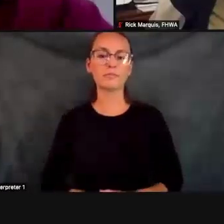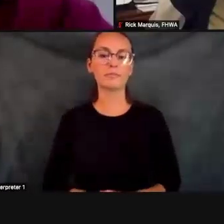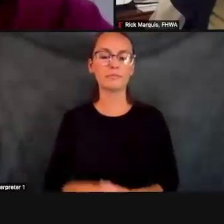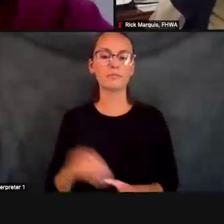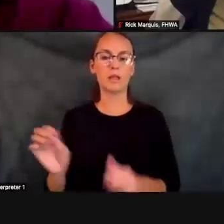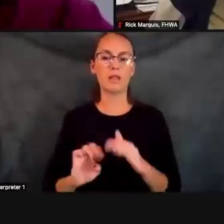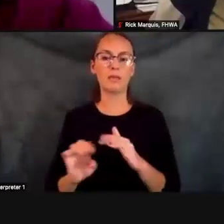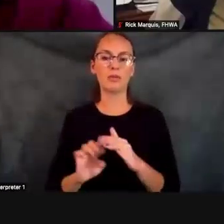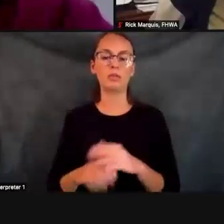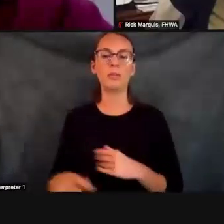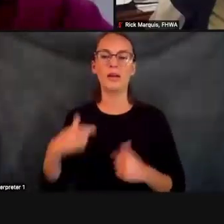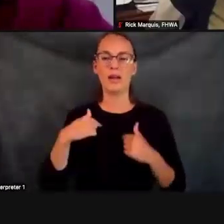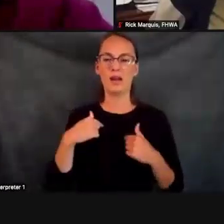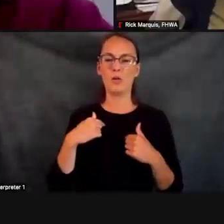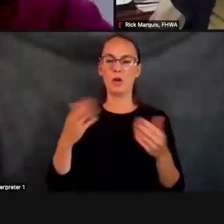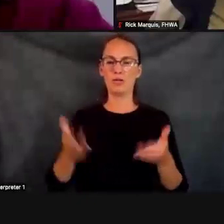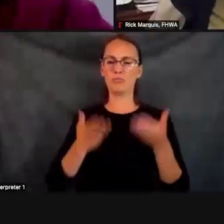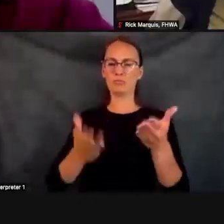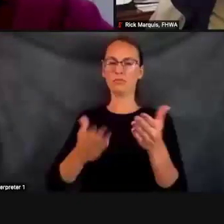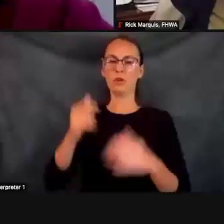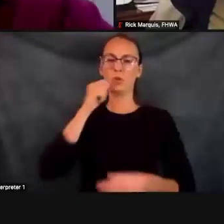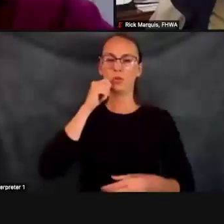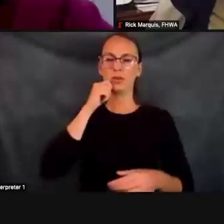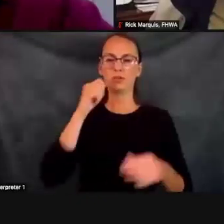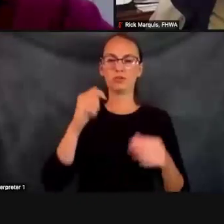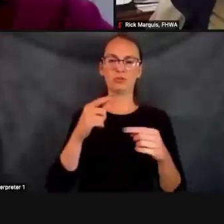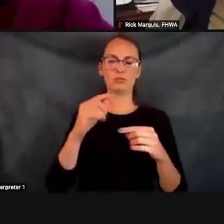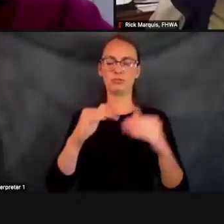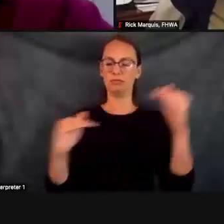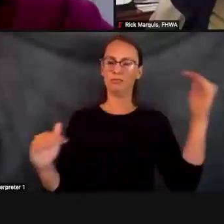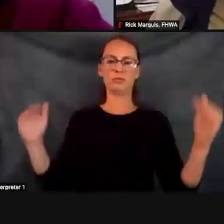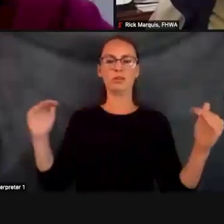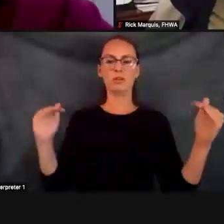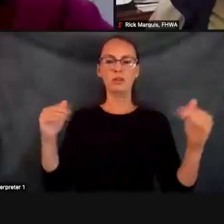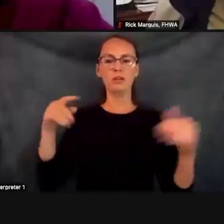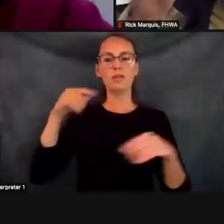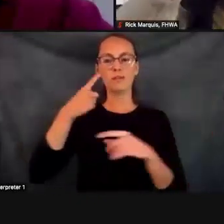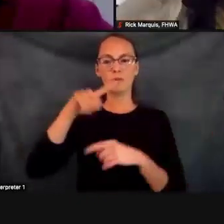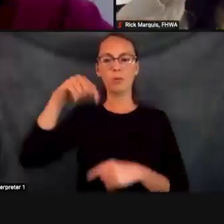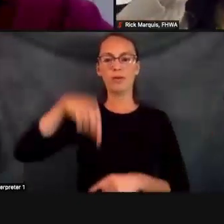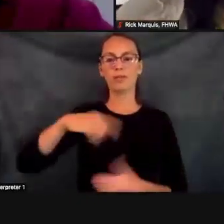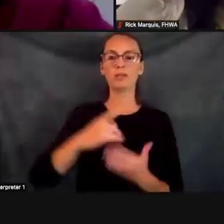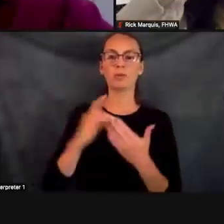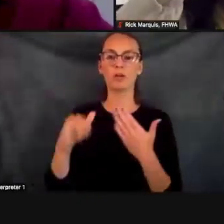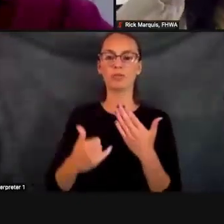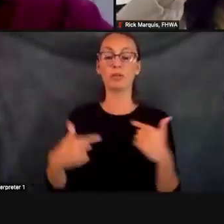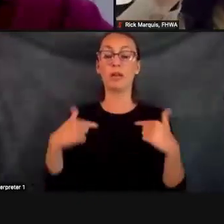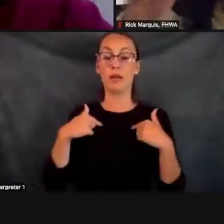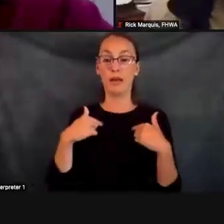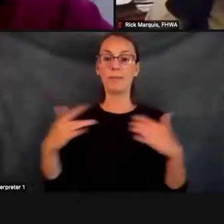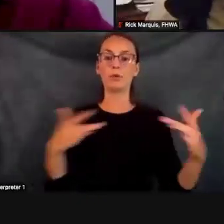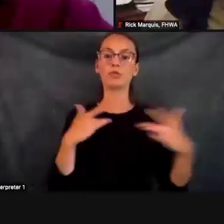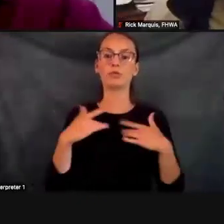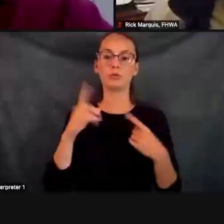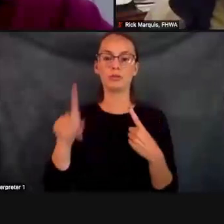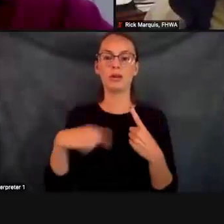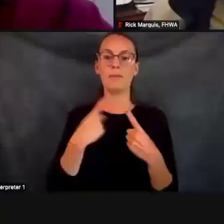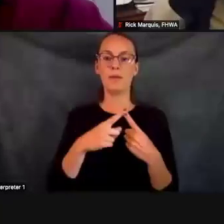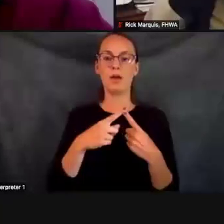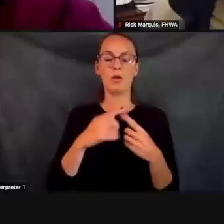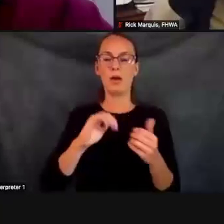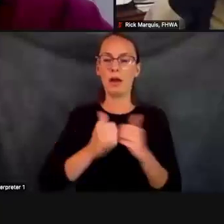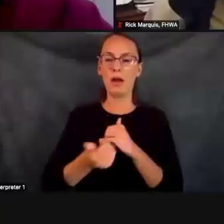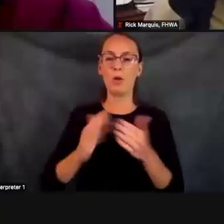escolar. Yo quisiera hablar de las desigualdades económicas y sociales cuando se realiza